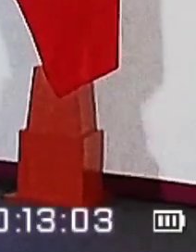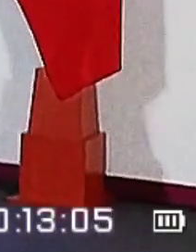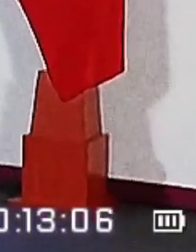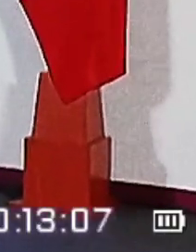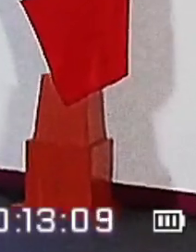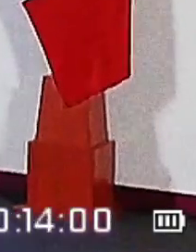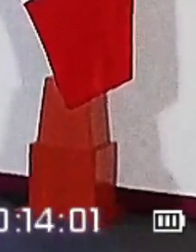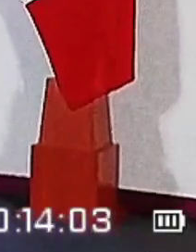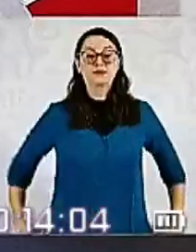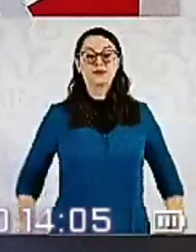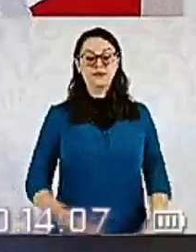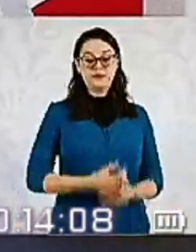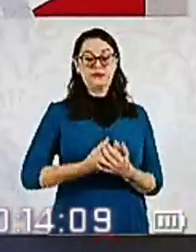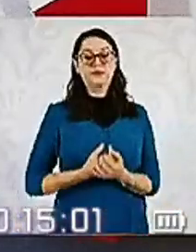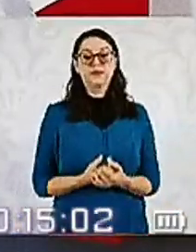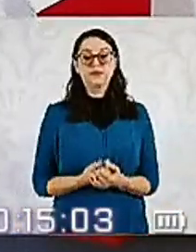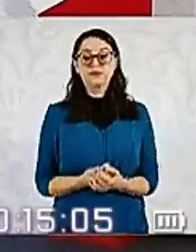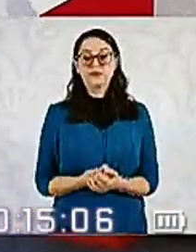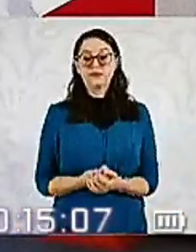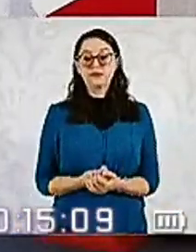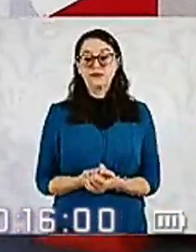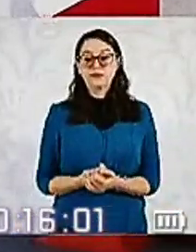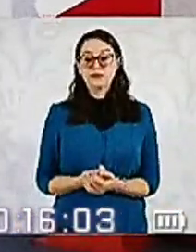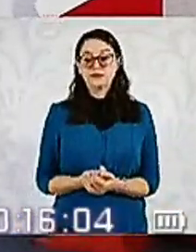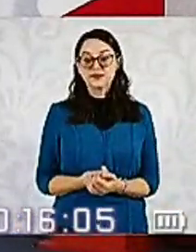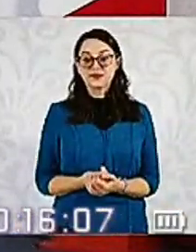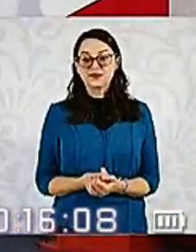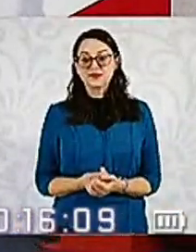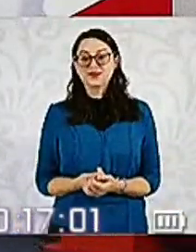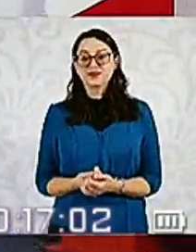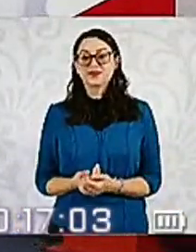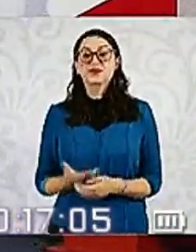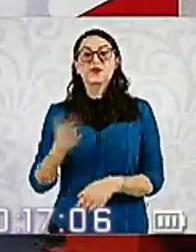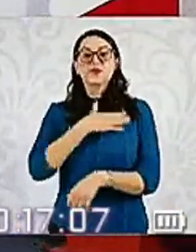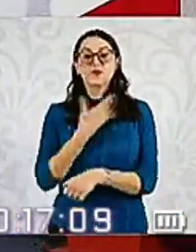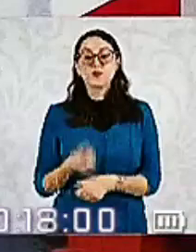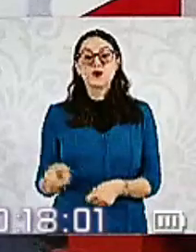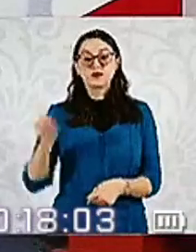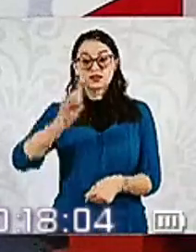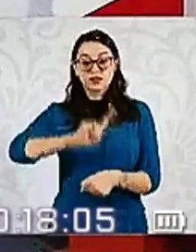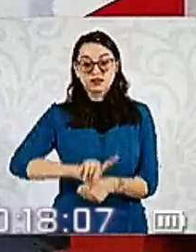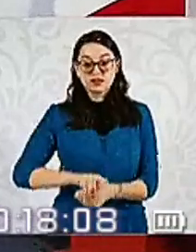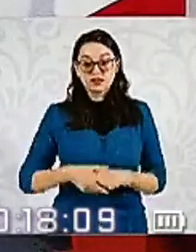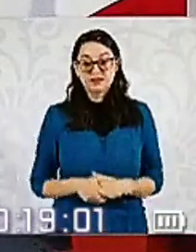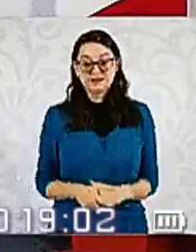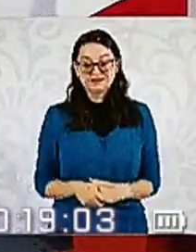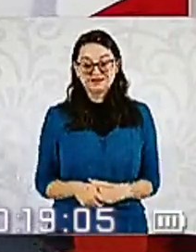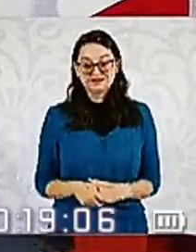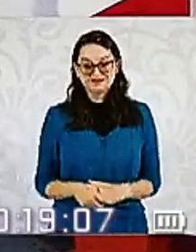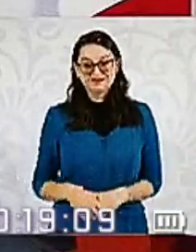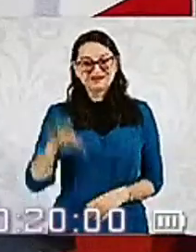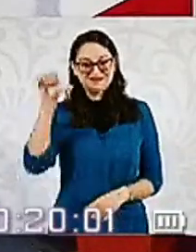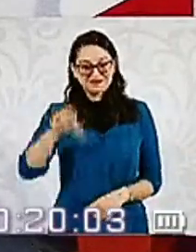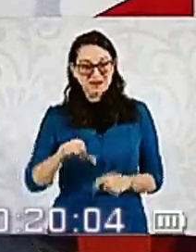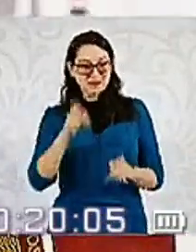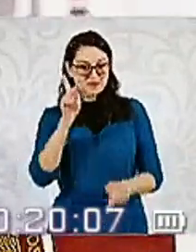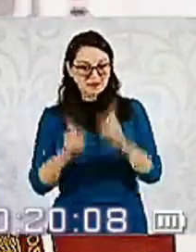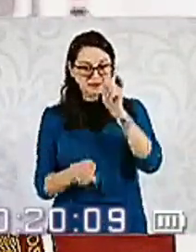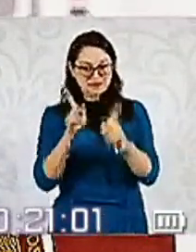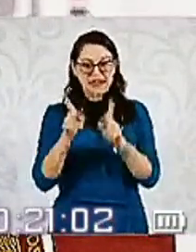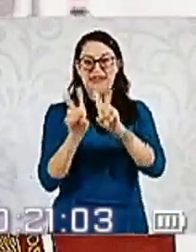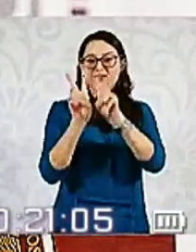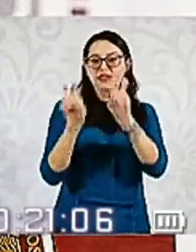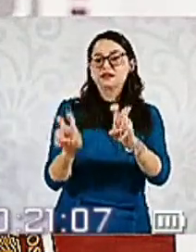Buenos días. Hoy vamos a platicar sobre la Secretaría